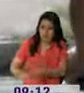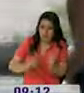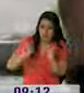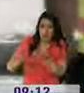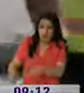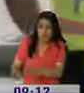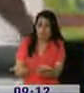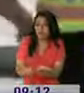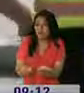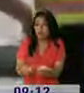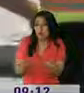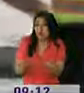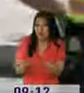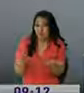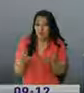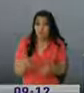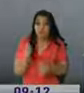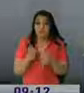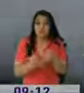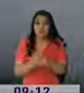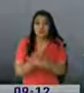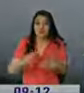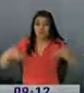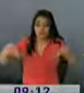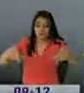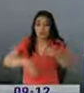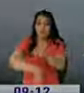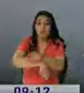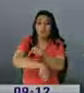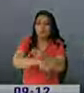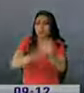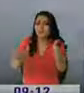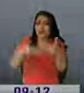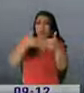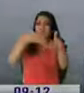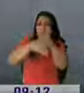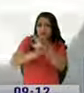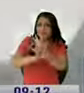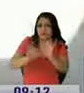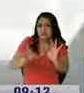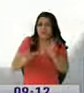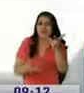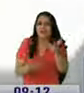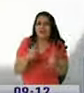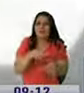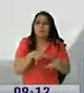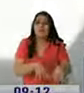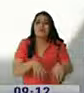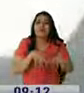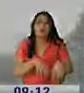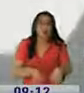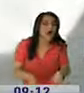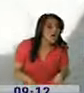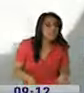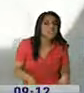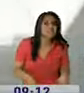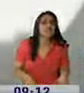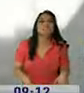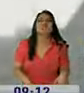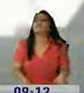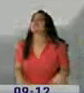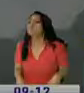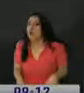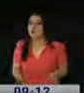basura, porque el fin de semana la cancha de fútbol pasó cerrada, nadie ingresó. Están seguros que los perros cargaron la funda de alguna esquina donde